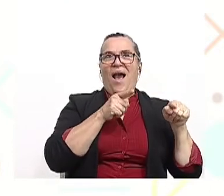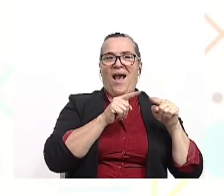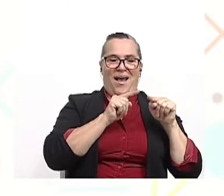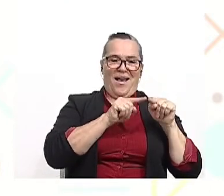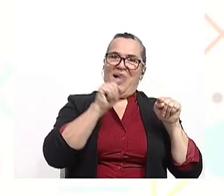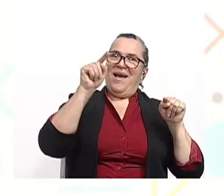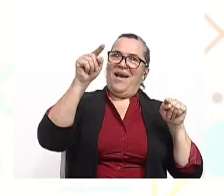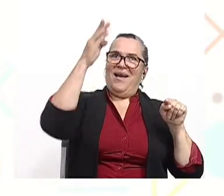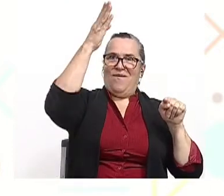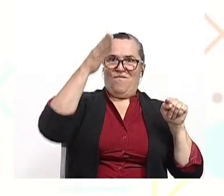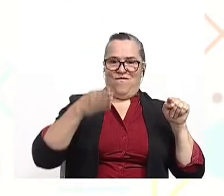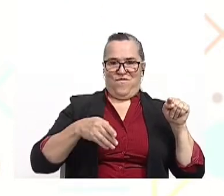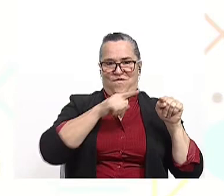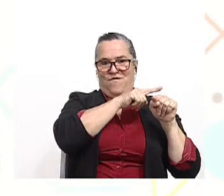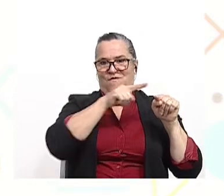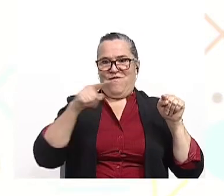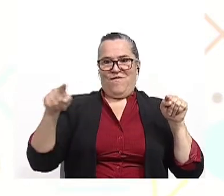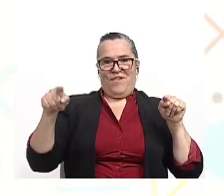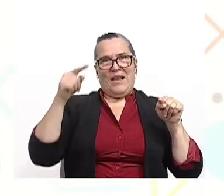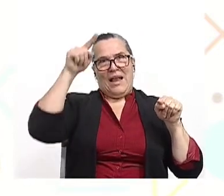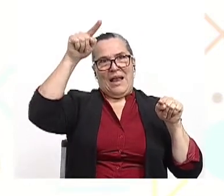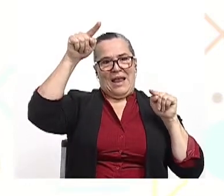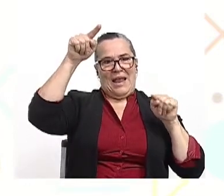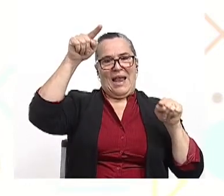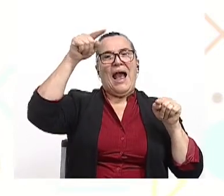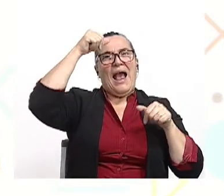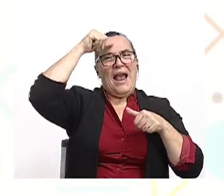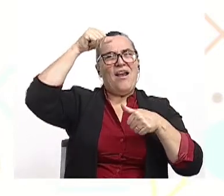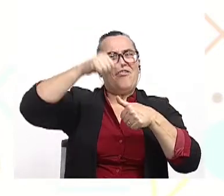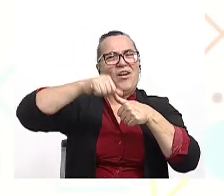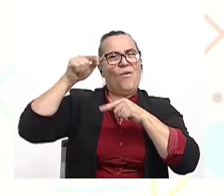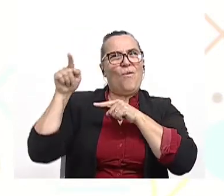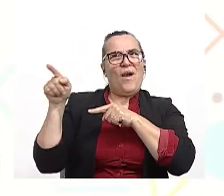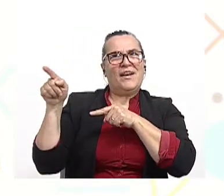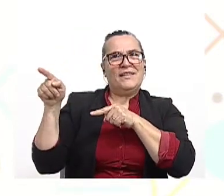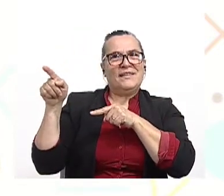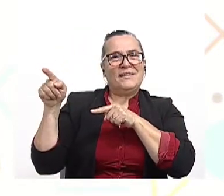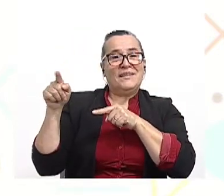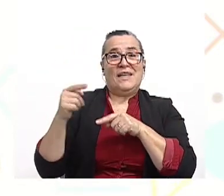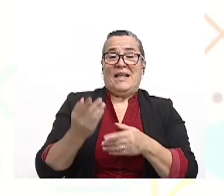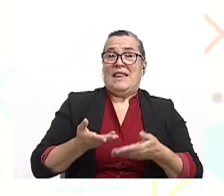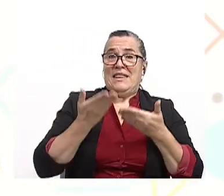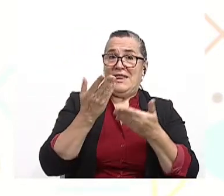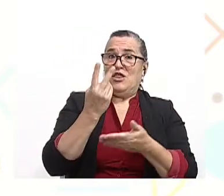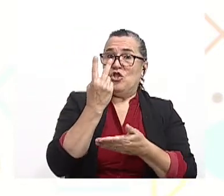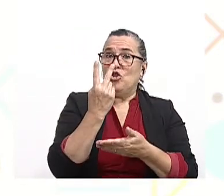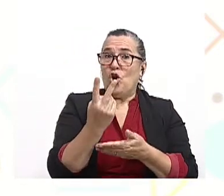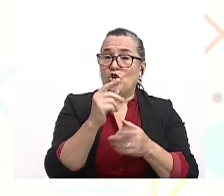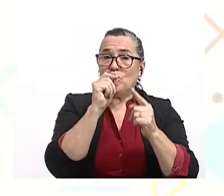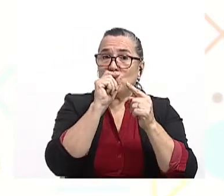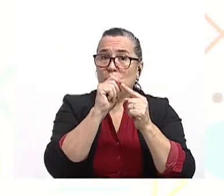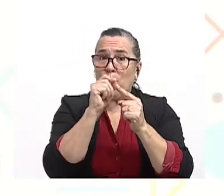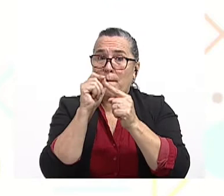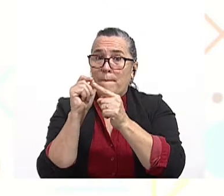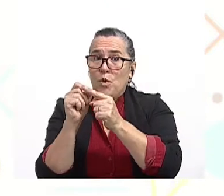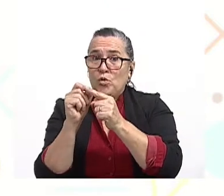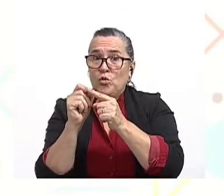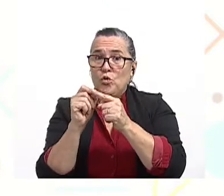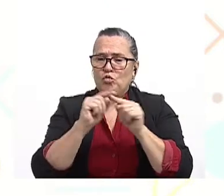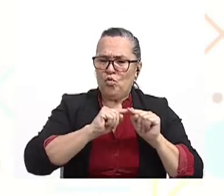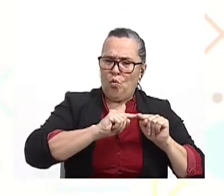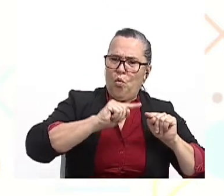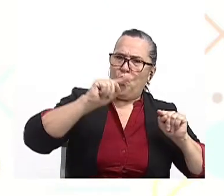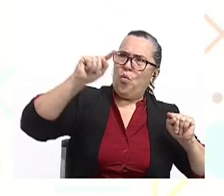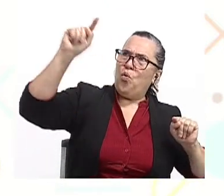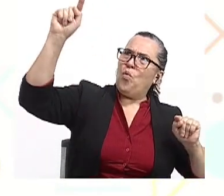es importante que la tengan presente para que lo recuerden. Dados dos puntos, existe una recta, ahí pasa una recta. Quiere